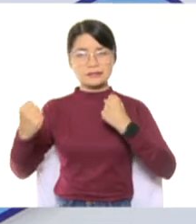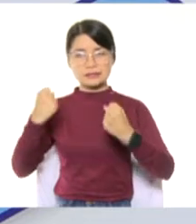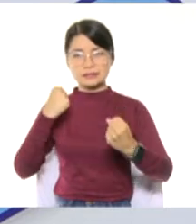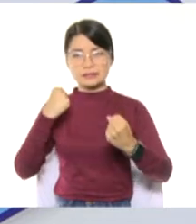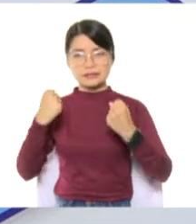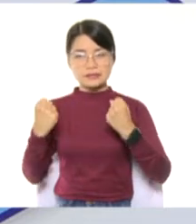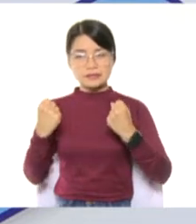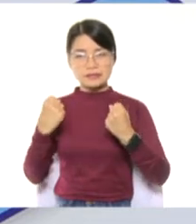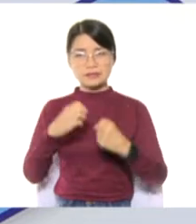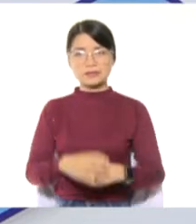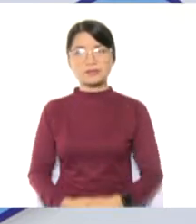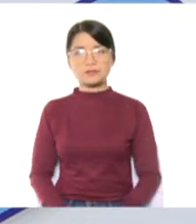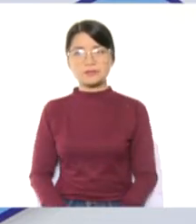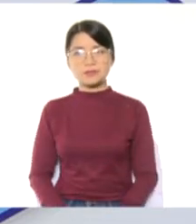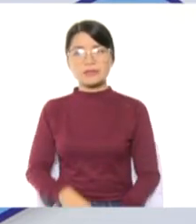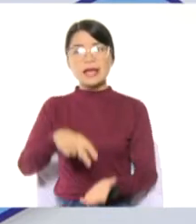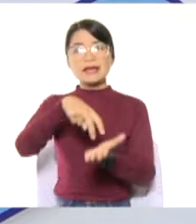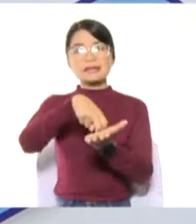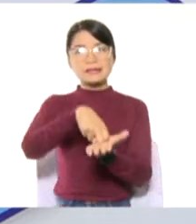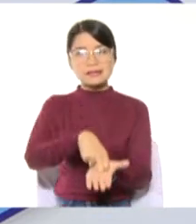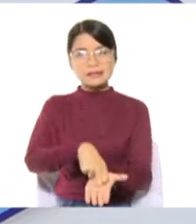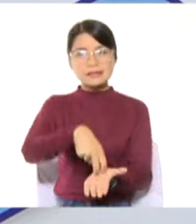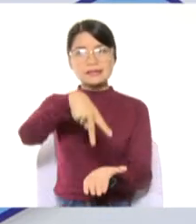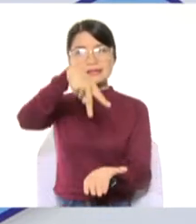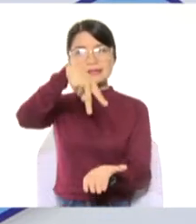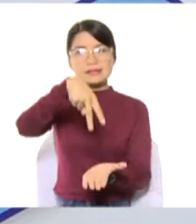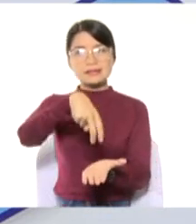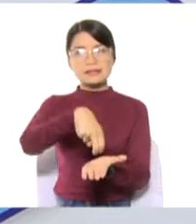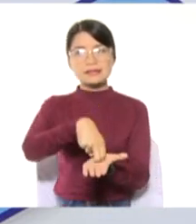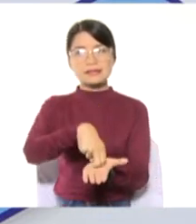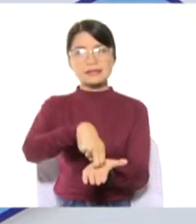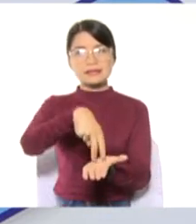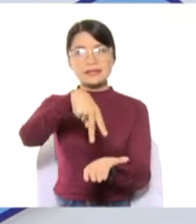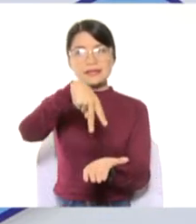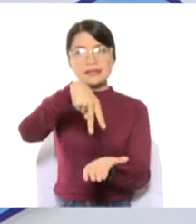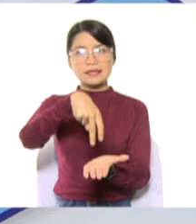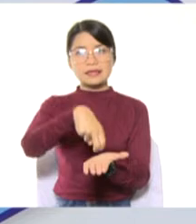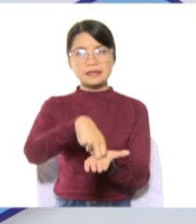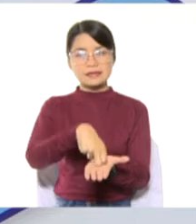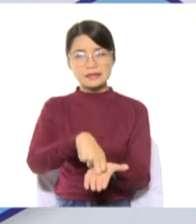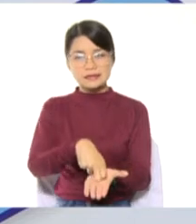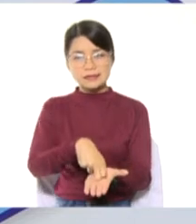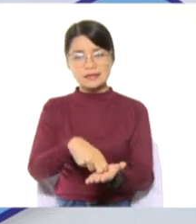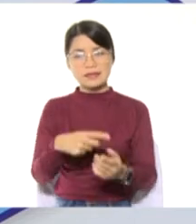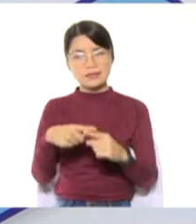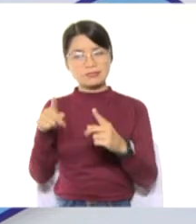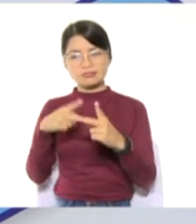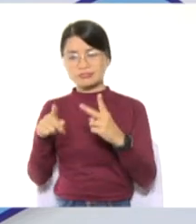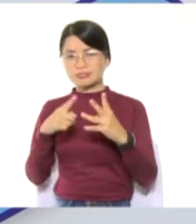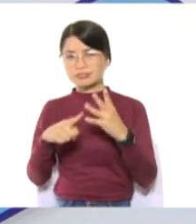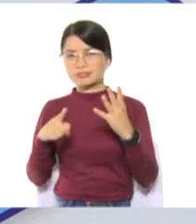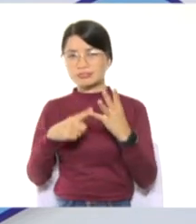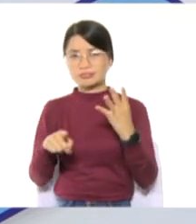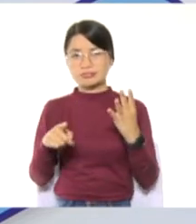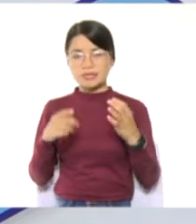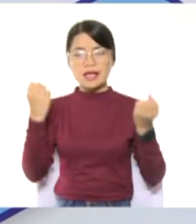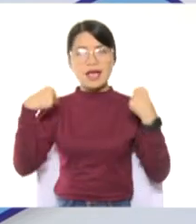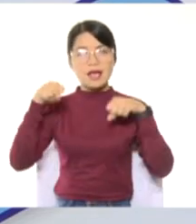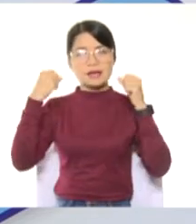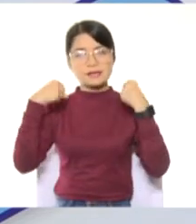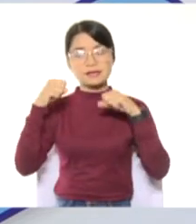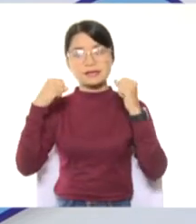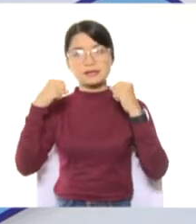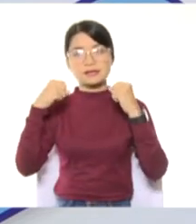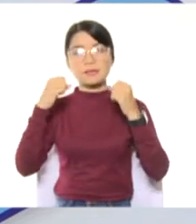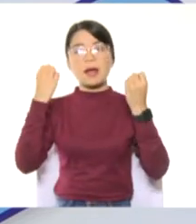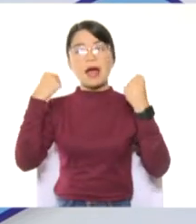y extensión de codos, sentadillas. Con esos ejercicios nosotros podemos comenzar a trabajar la fuerza. Entonces,